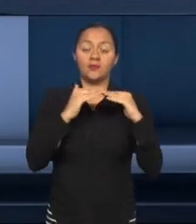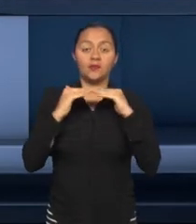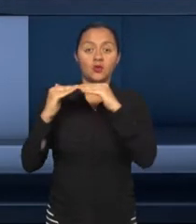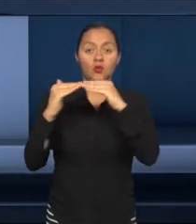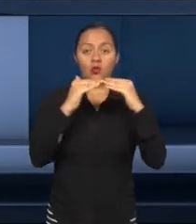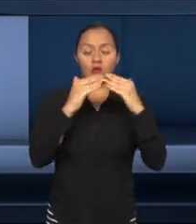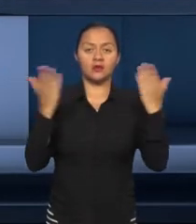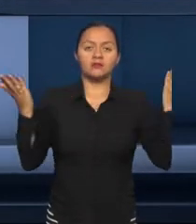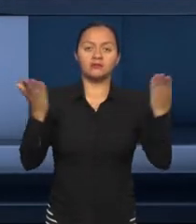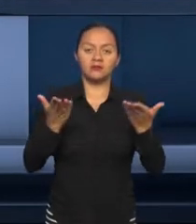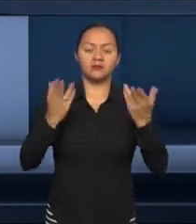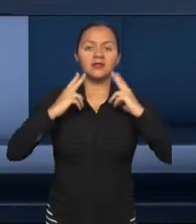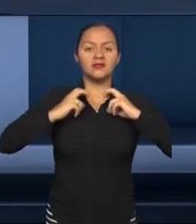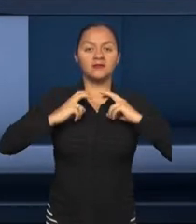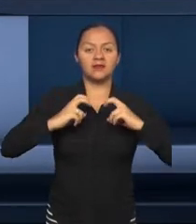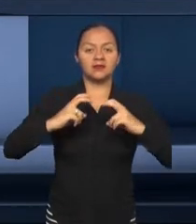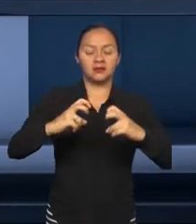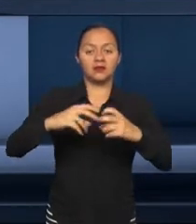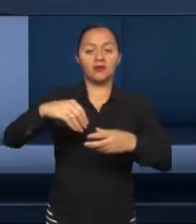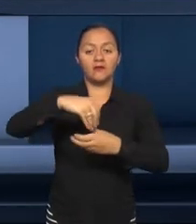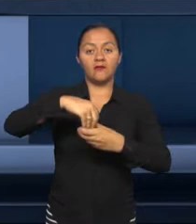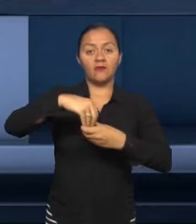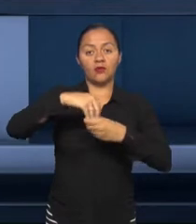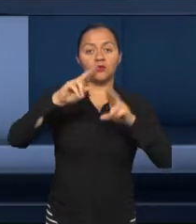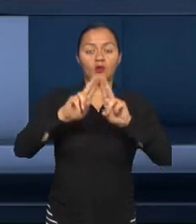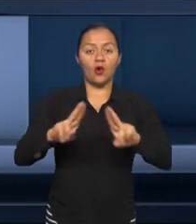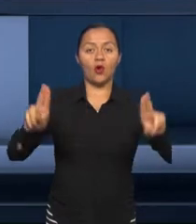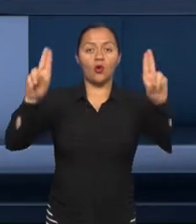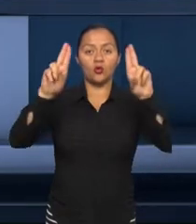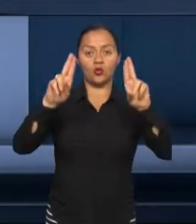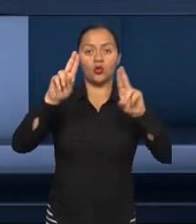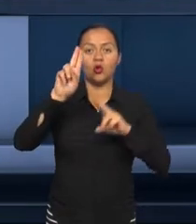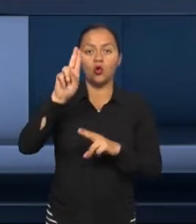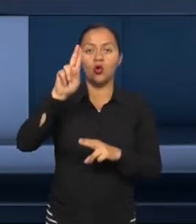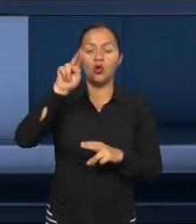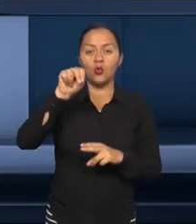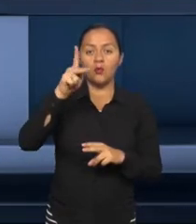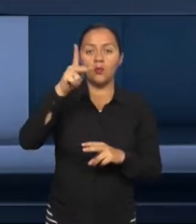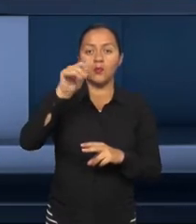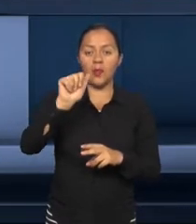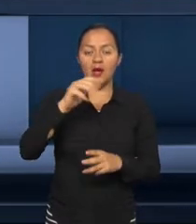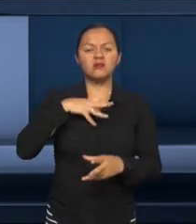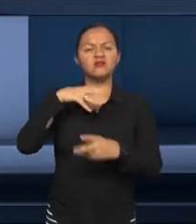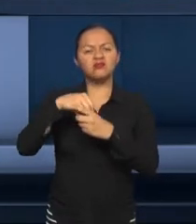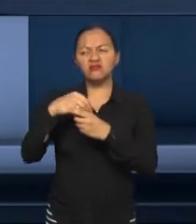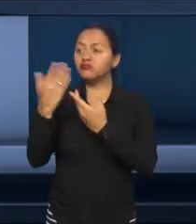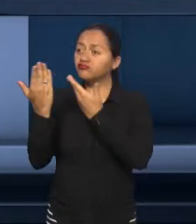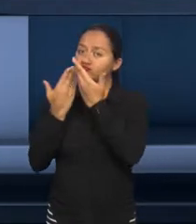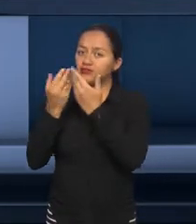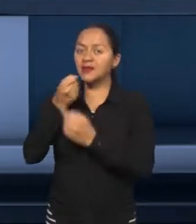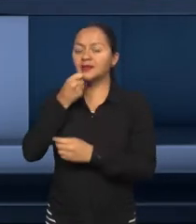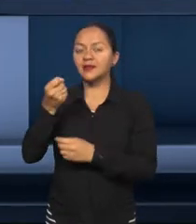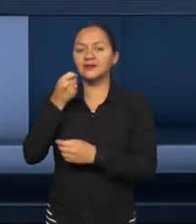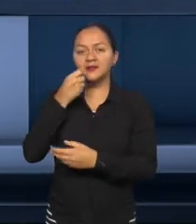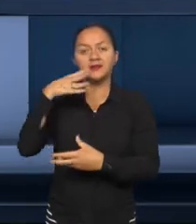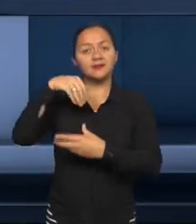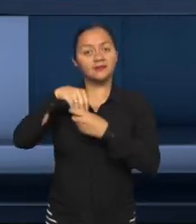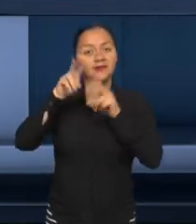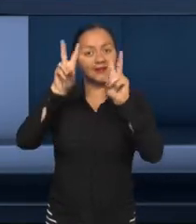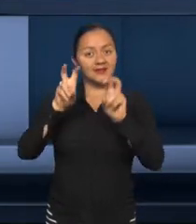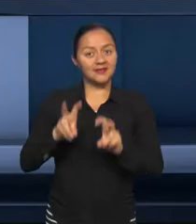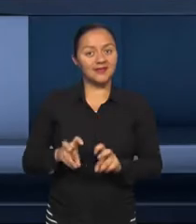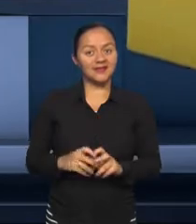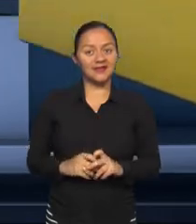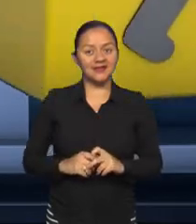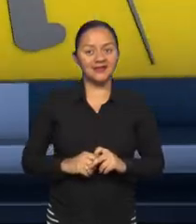presencia de investigadores del Fondo de Naciones Unidas para la Población, UNFPA, quienes nos comentarán los avances realizados en torno a estas interesantes